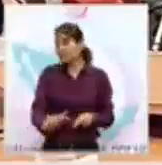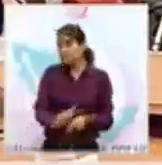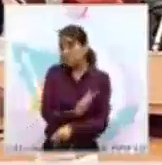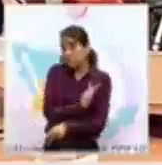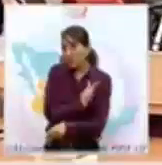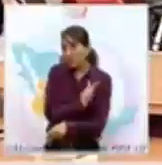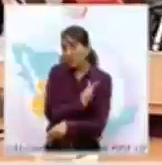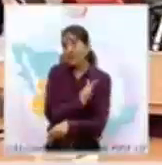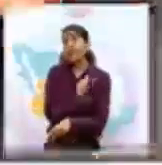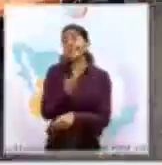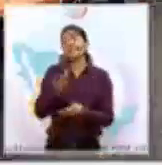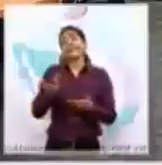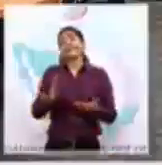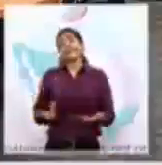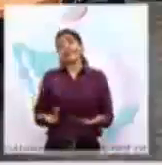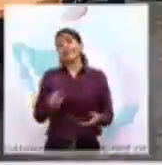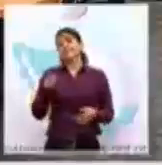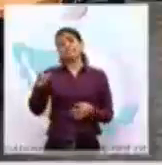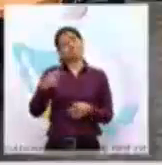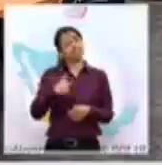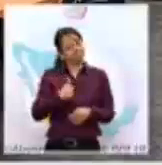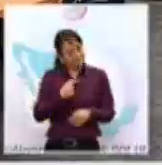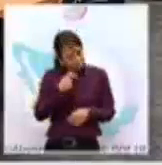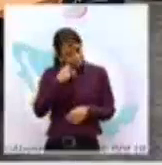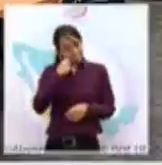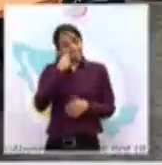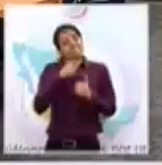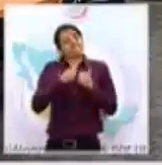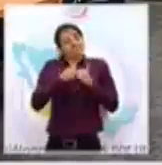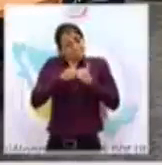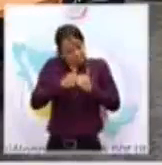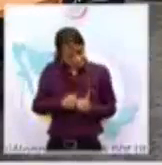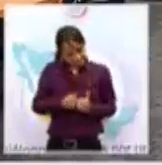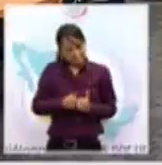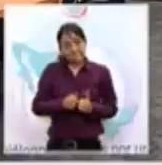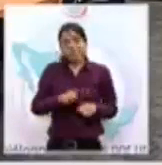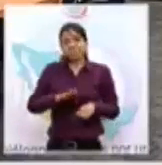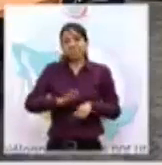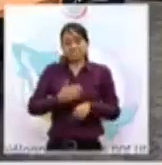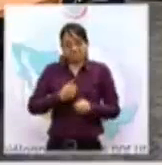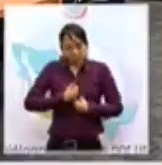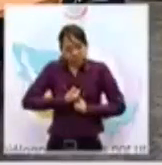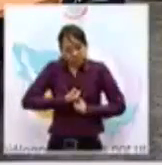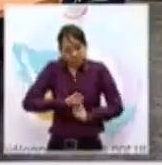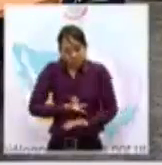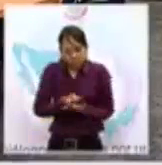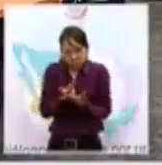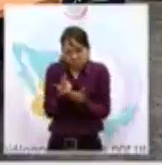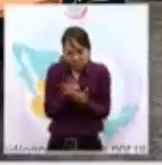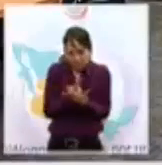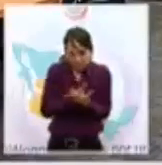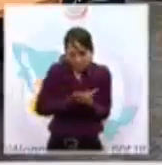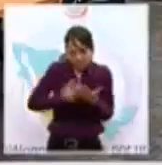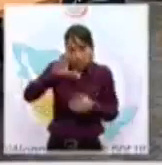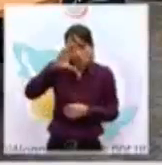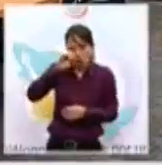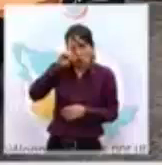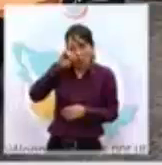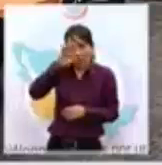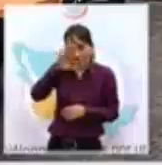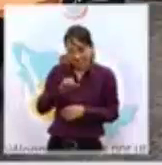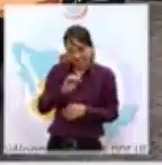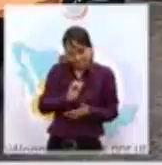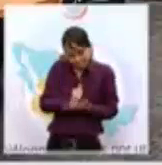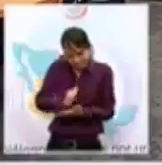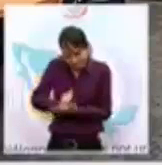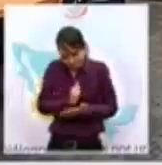era importante legarnos a través de sus pinturas, de ese códice, el que era su